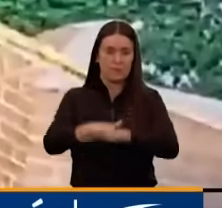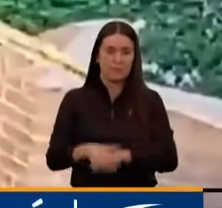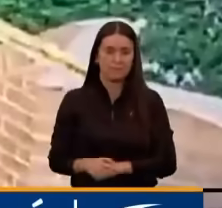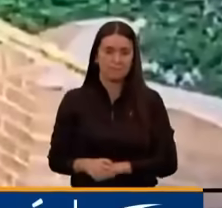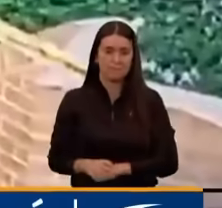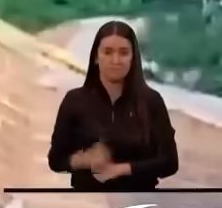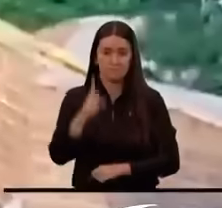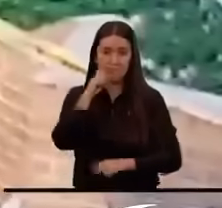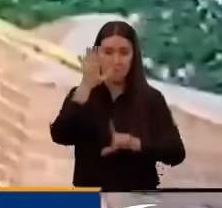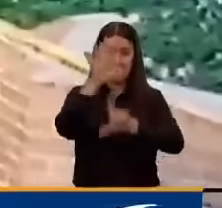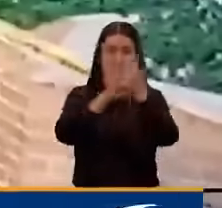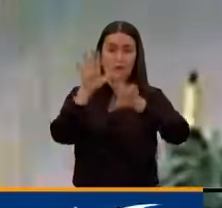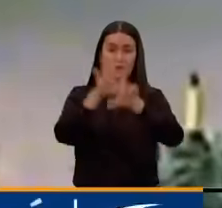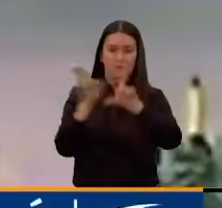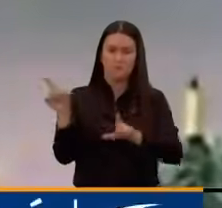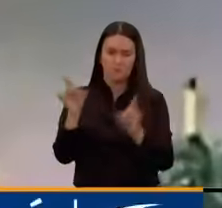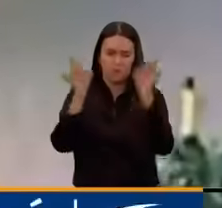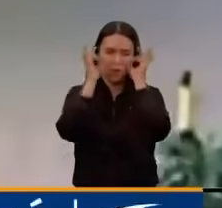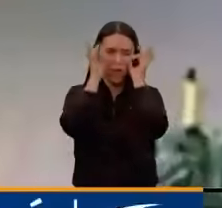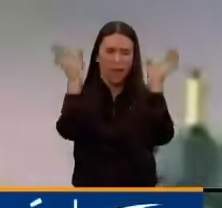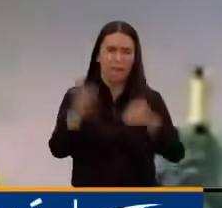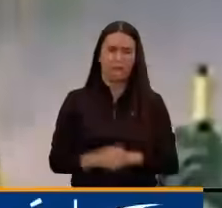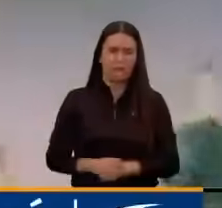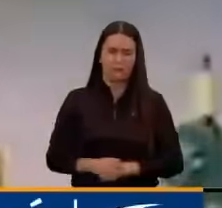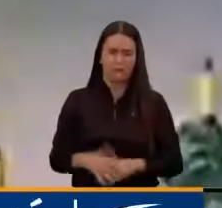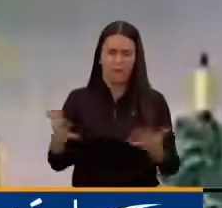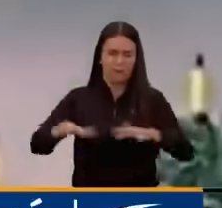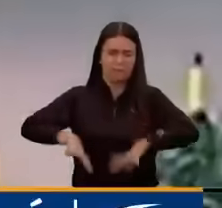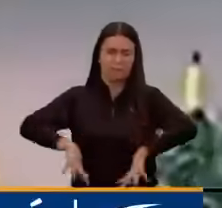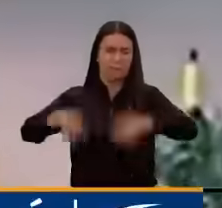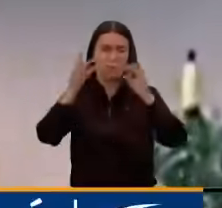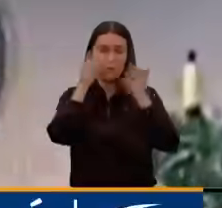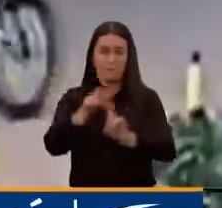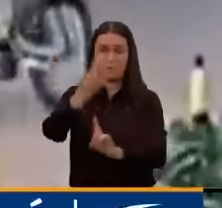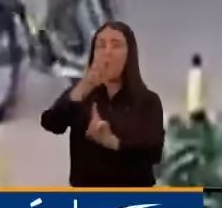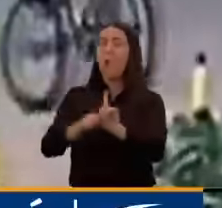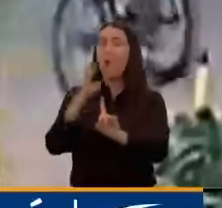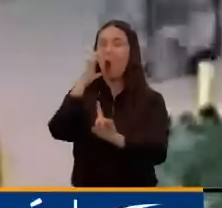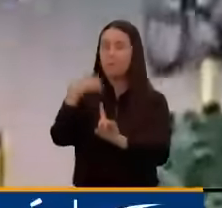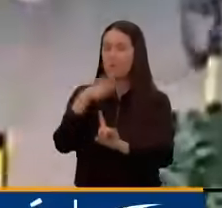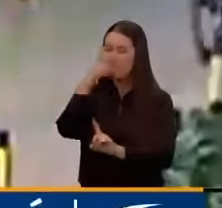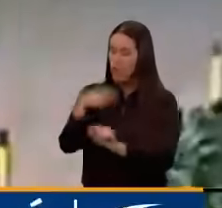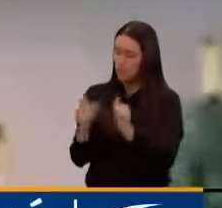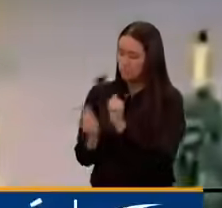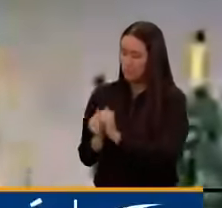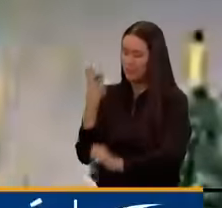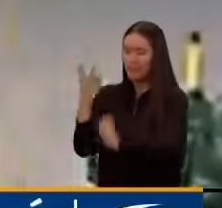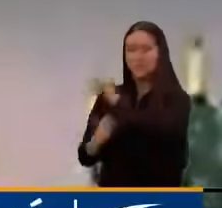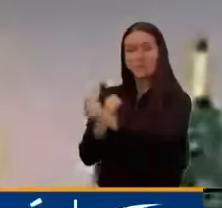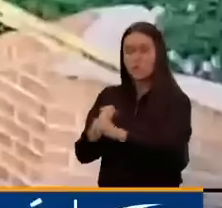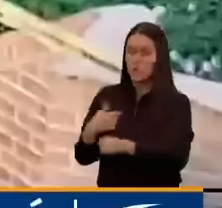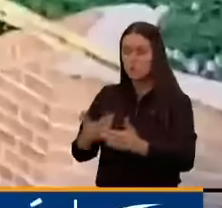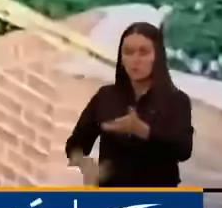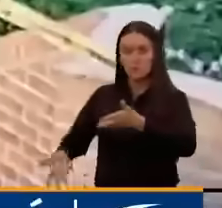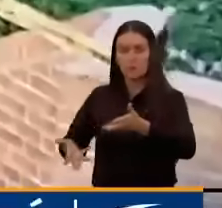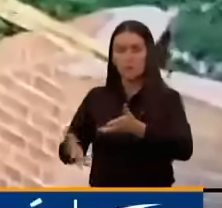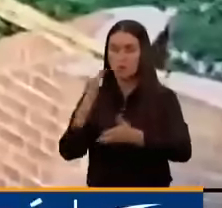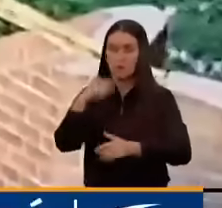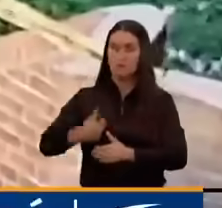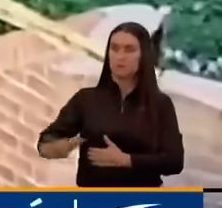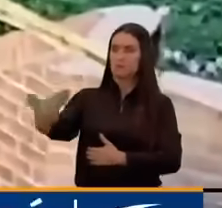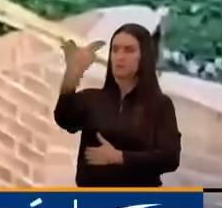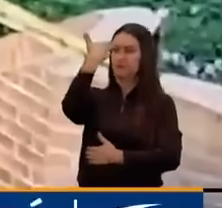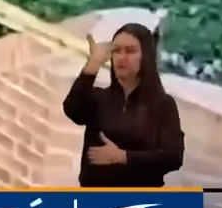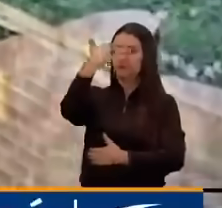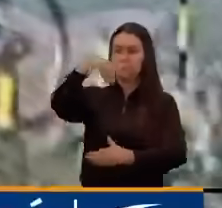Este video muestra el descaro del AMPA de la ciudad. Un padre de familia compartiendo con su hijo de 3 años es intimidado en un